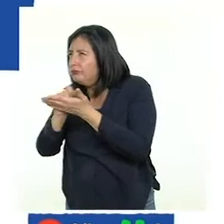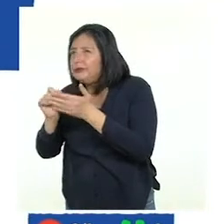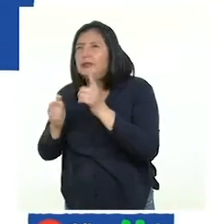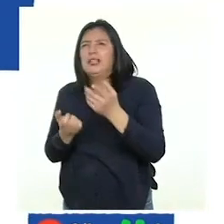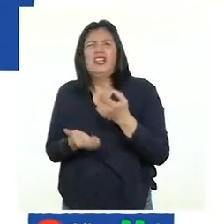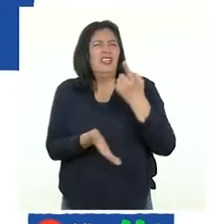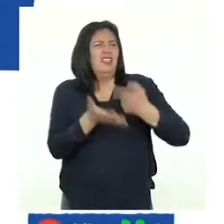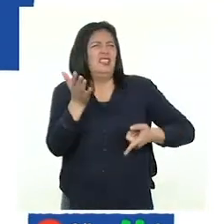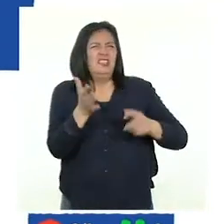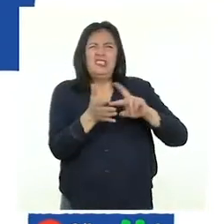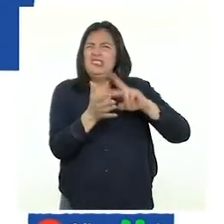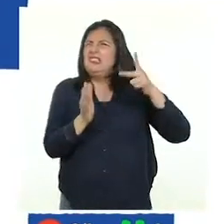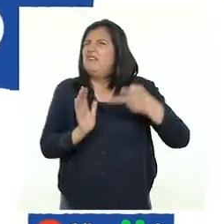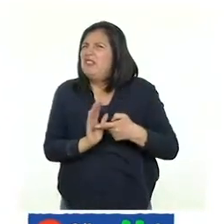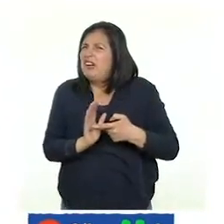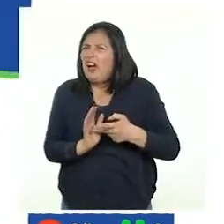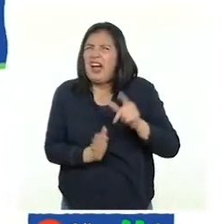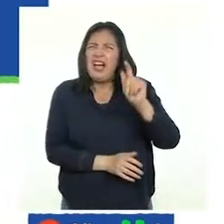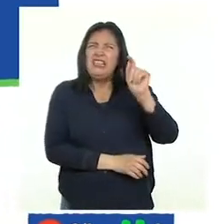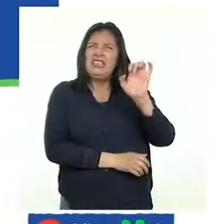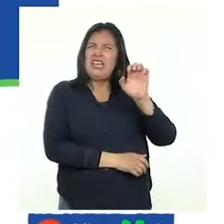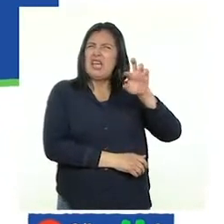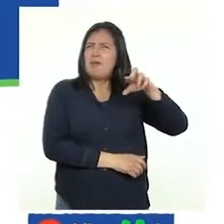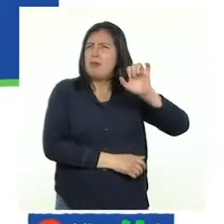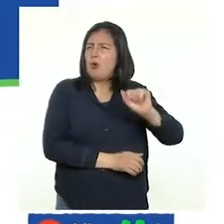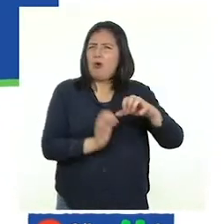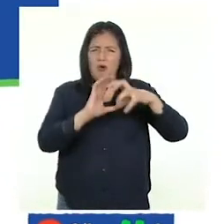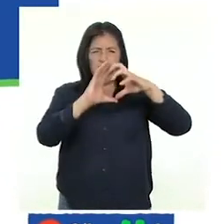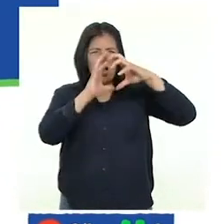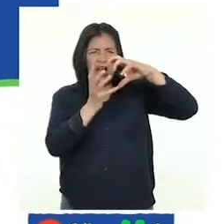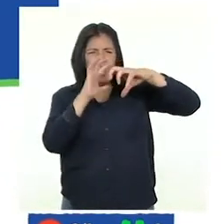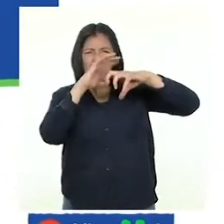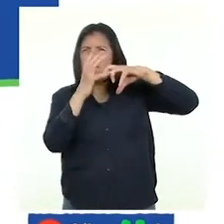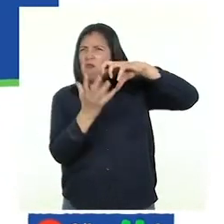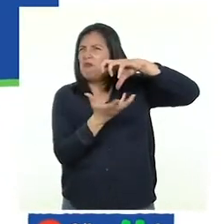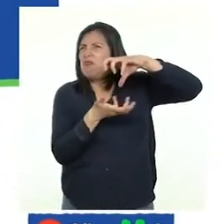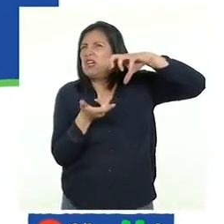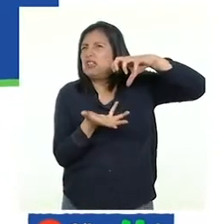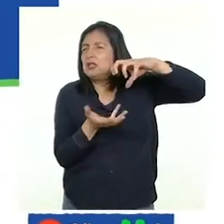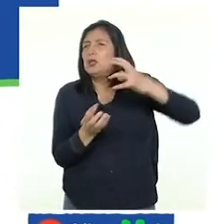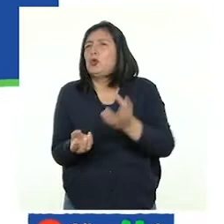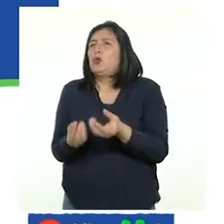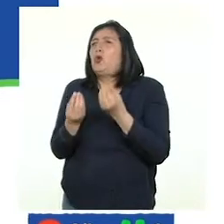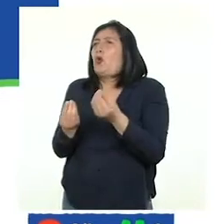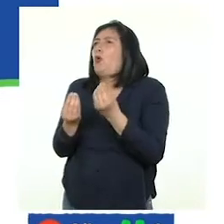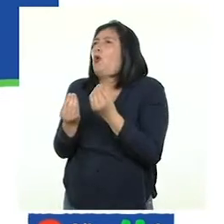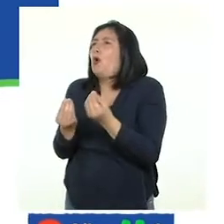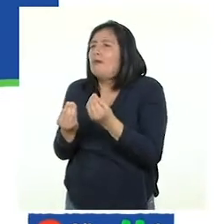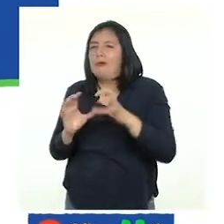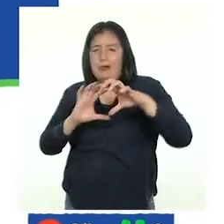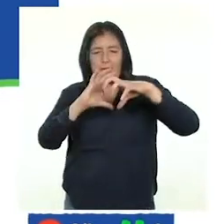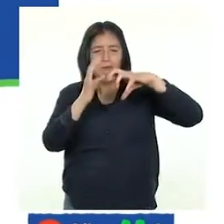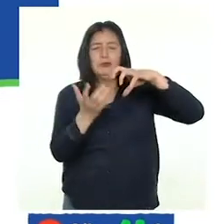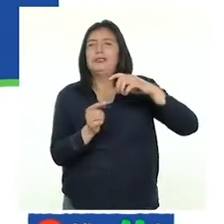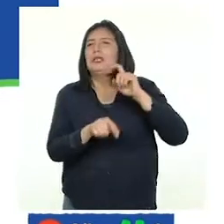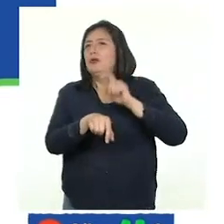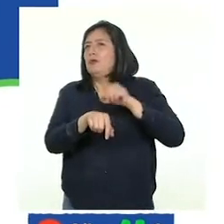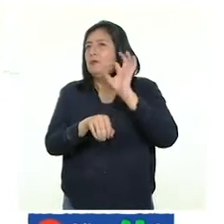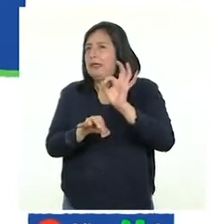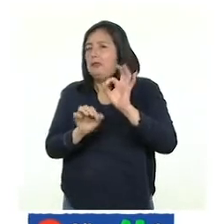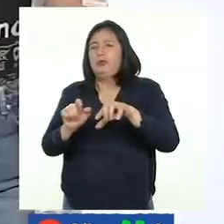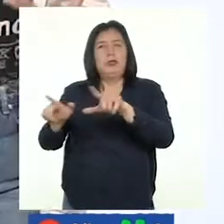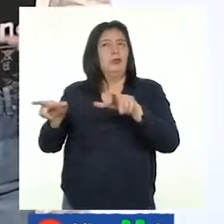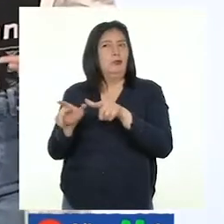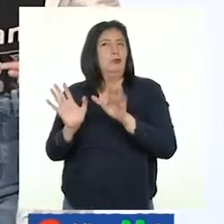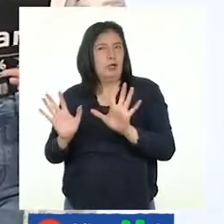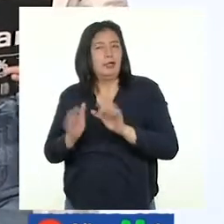¿qué es el tiempo atmosférico? El tiempo atmosférico es el estado de la atmósfera en un momento y lugar